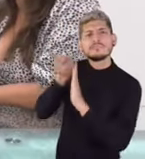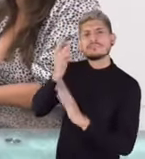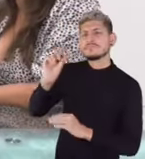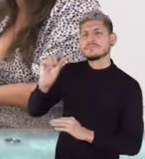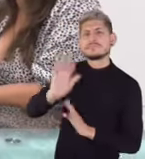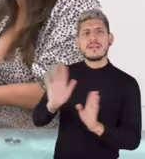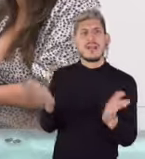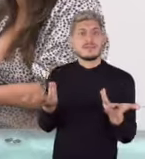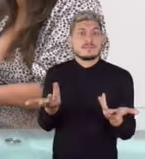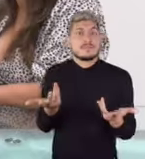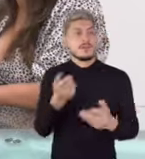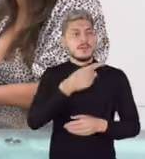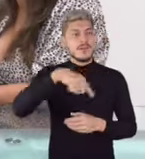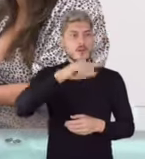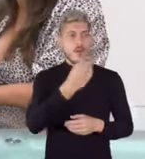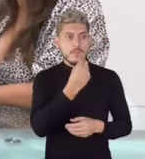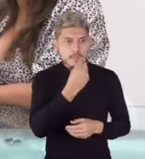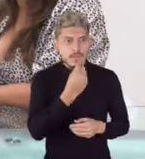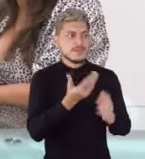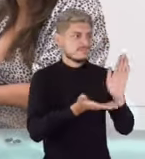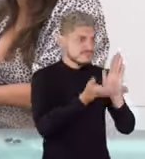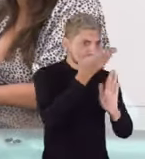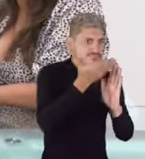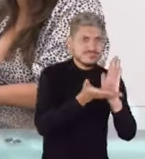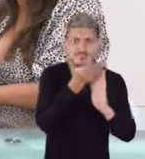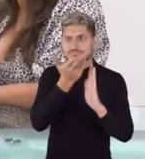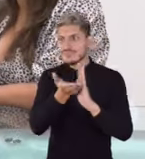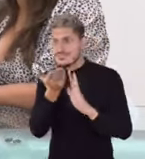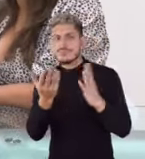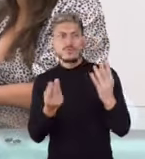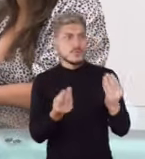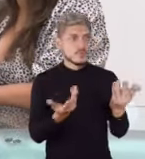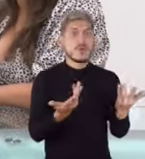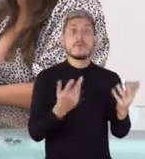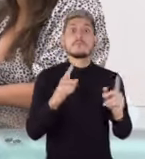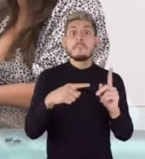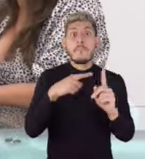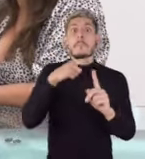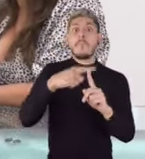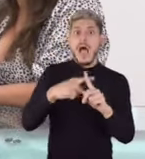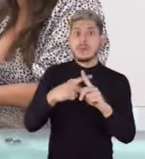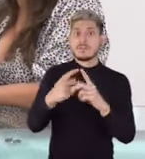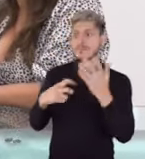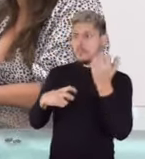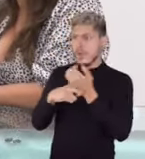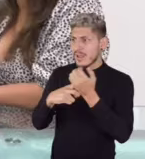encarece realmente, no pueden llegar a este punto, y encima que hay una